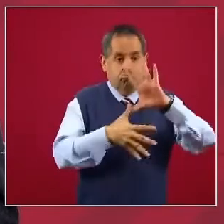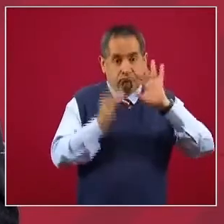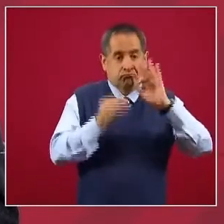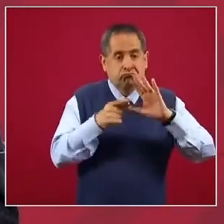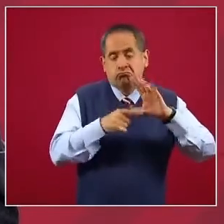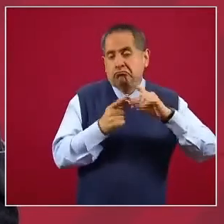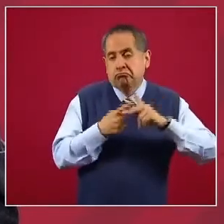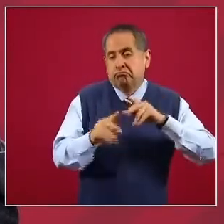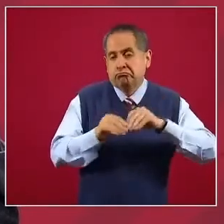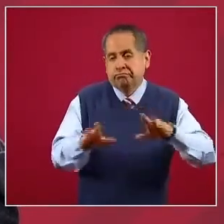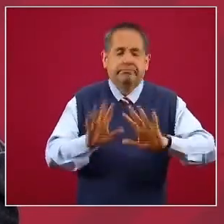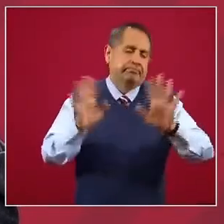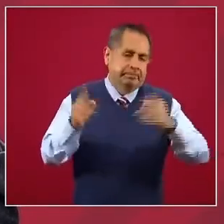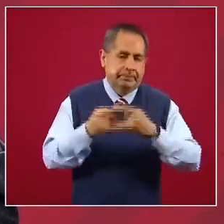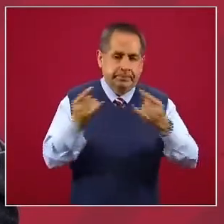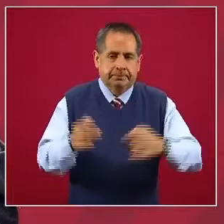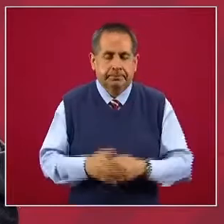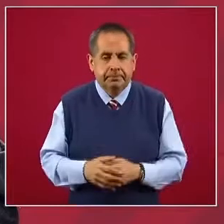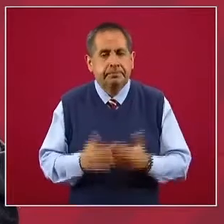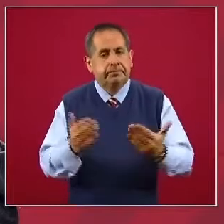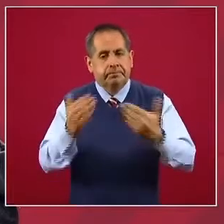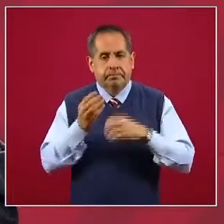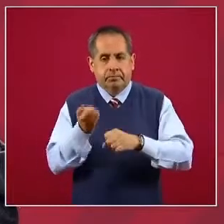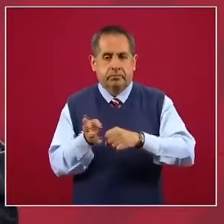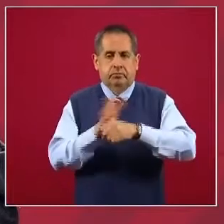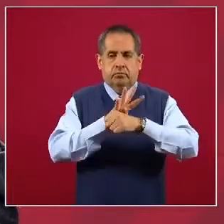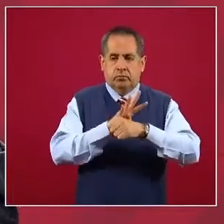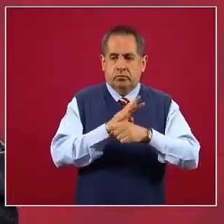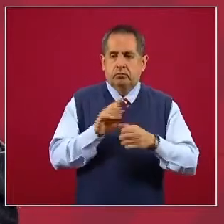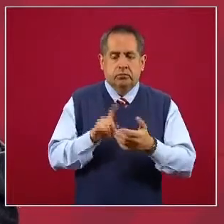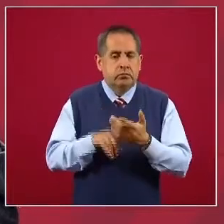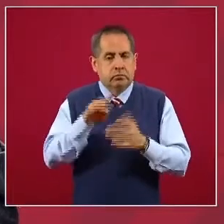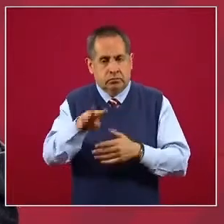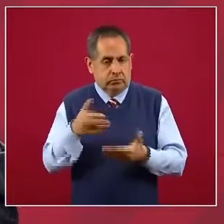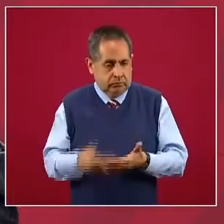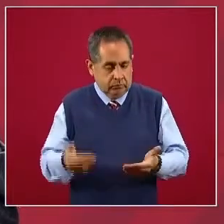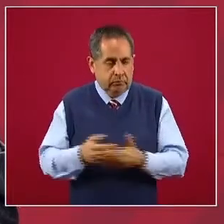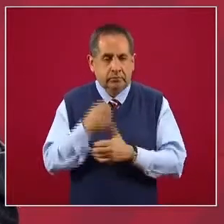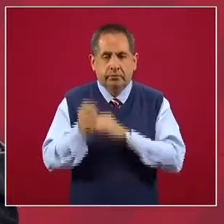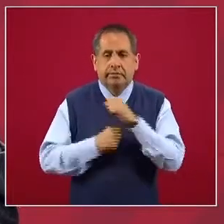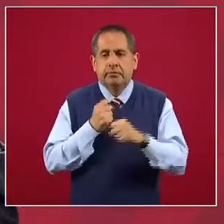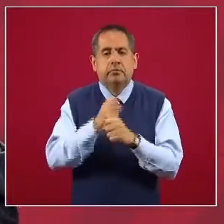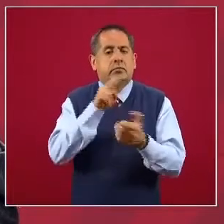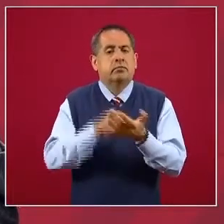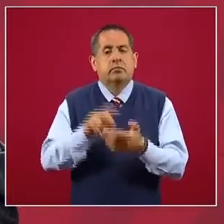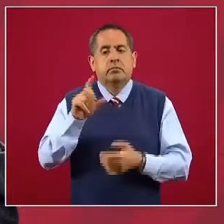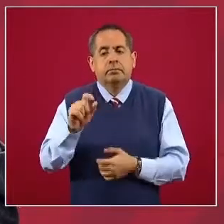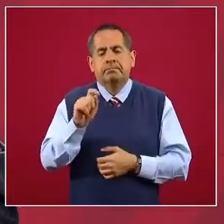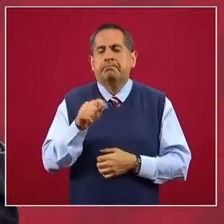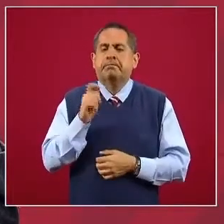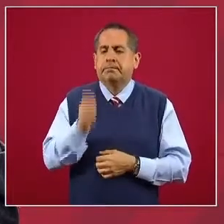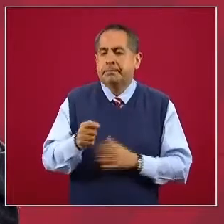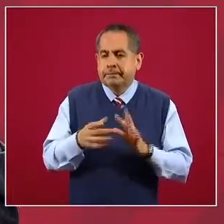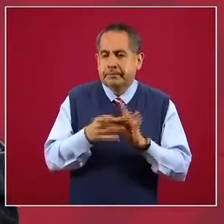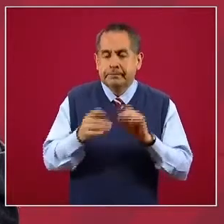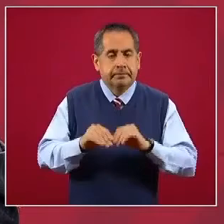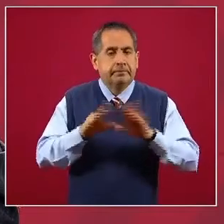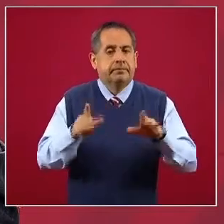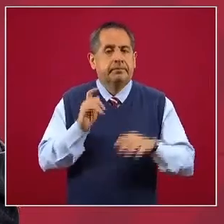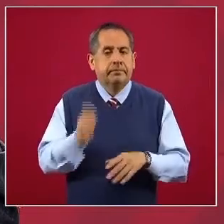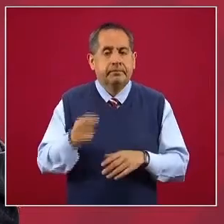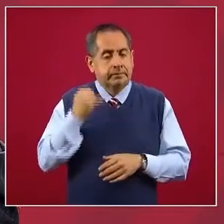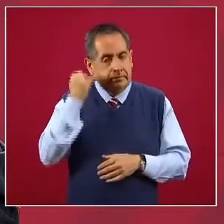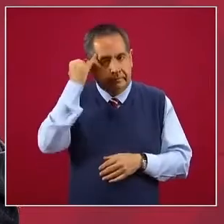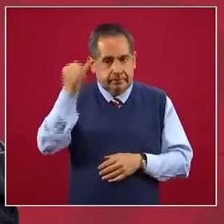historia. Bueno, regresando a COVID-19, estamos en el siglo XXI, estamos en 2020. Lo que quiero retomar es